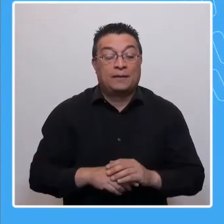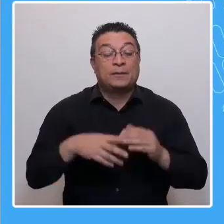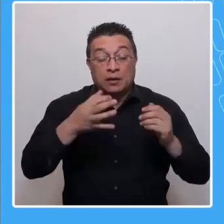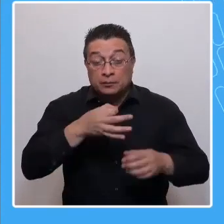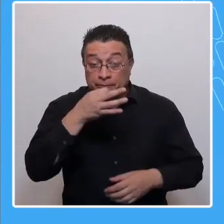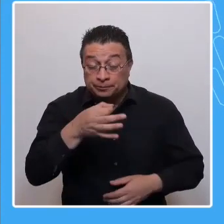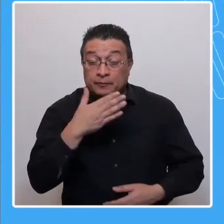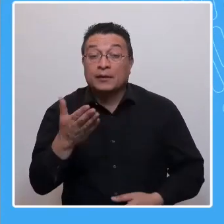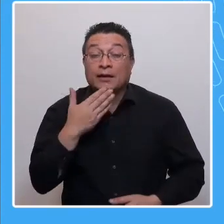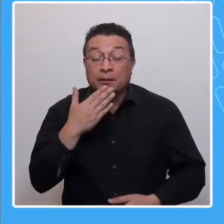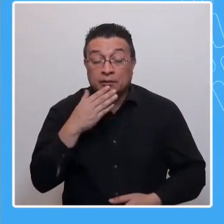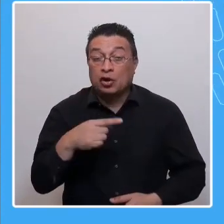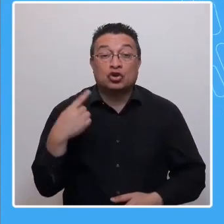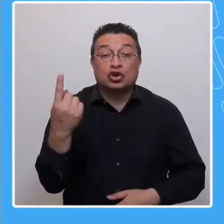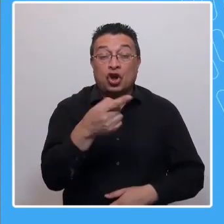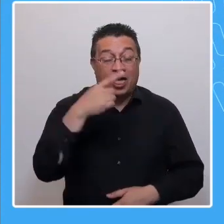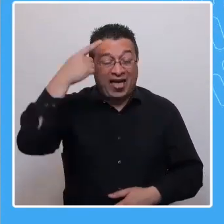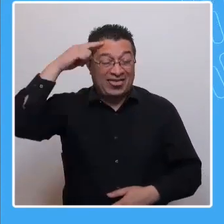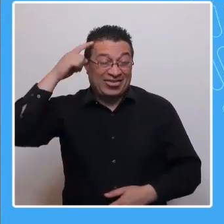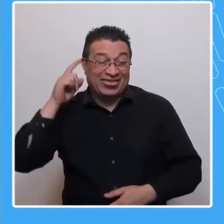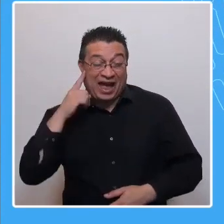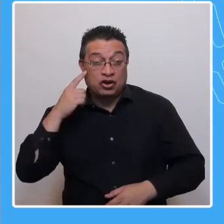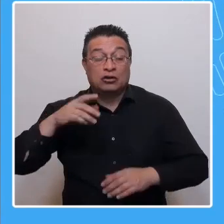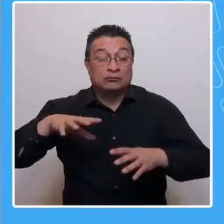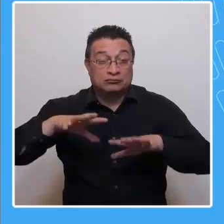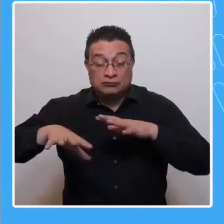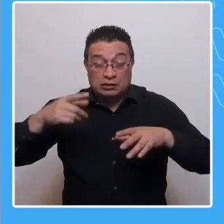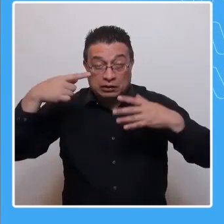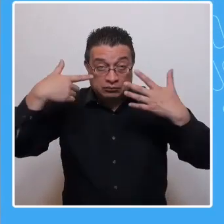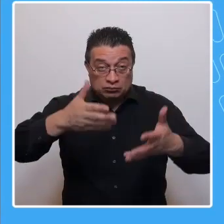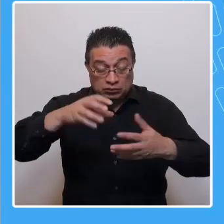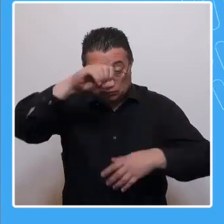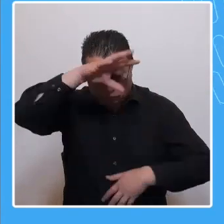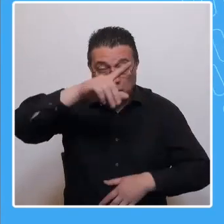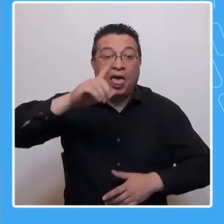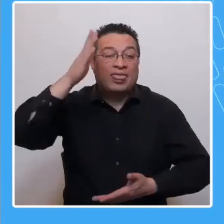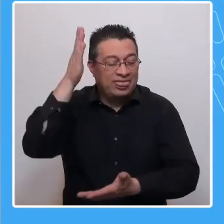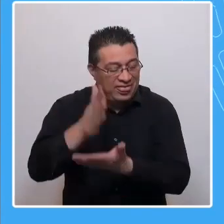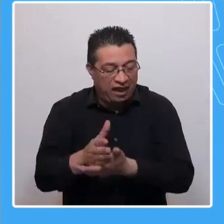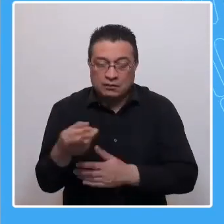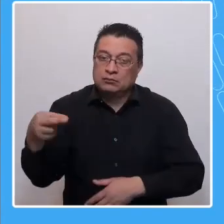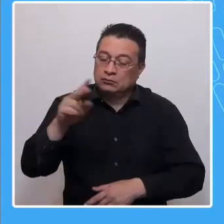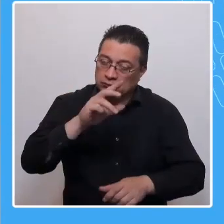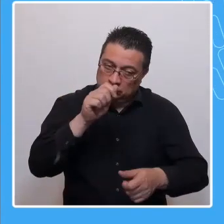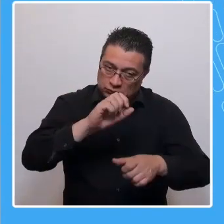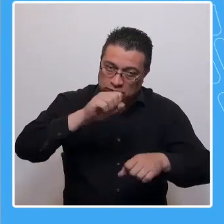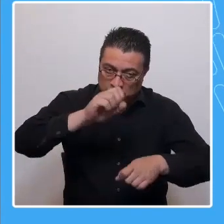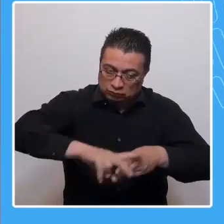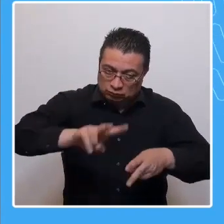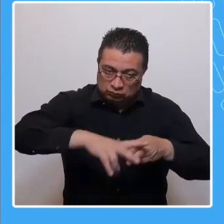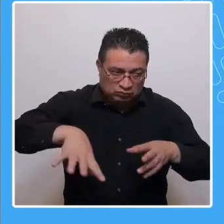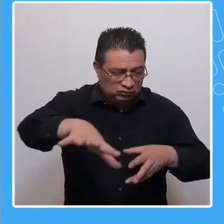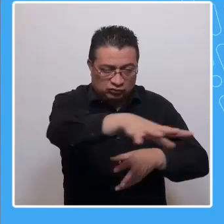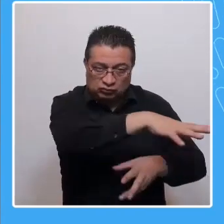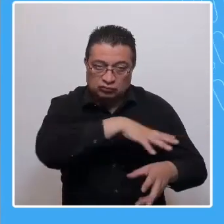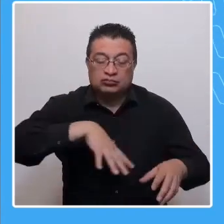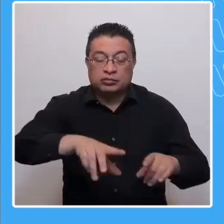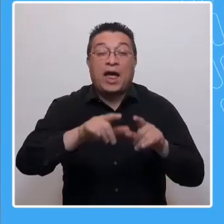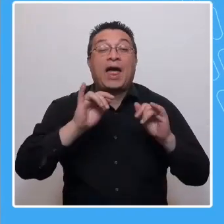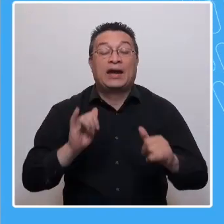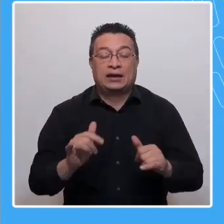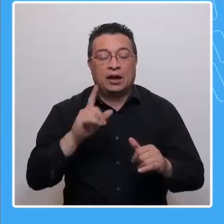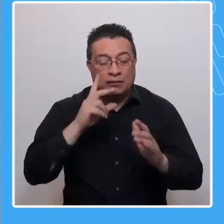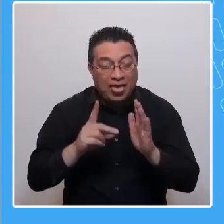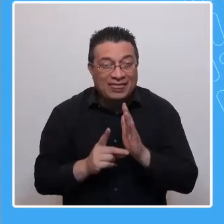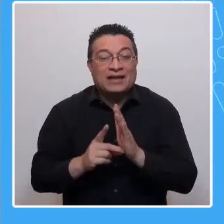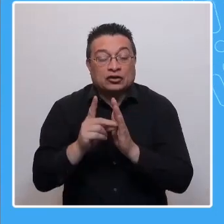también que todos los daños que realice la actividad minera tendrán el deber de restauración de la naturaleza y, a su vez, esto debe ser no solo desarrollado, como